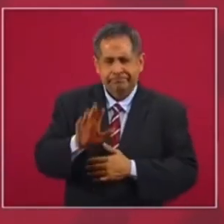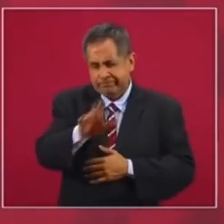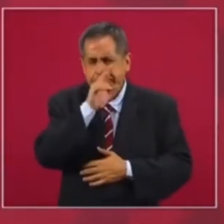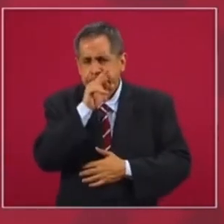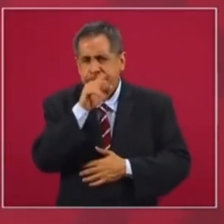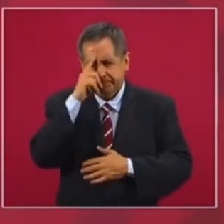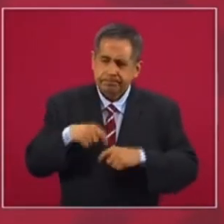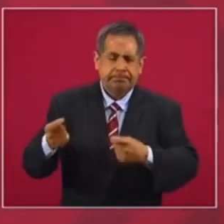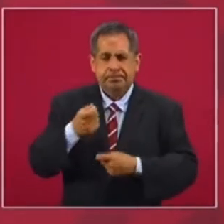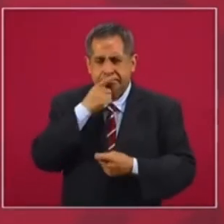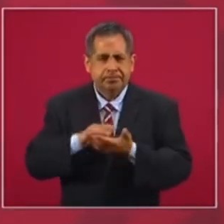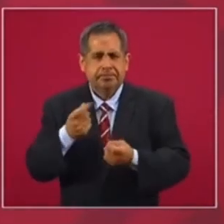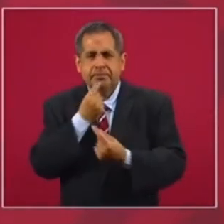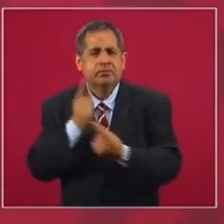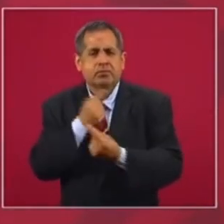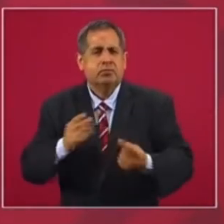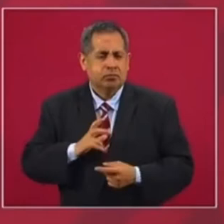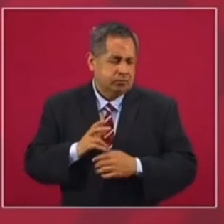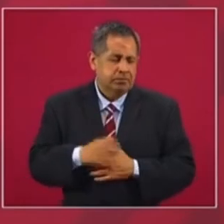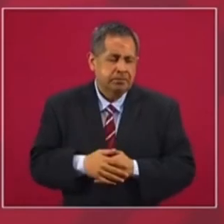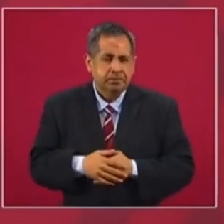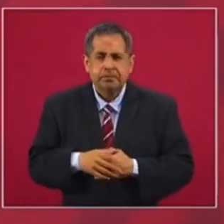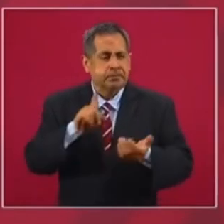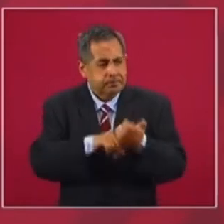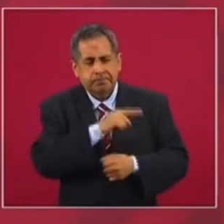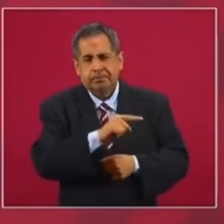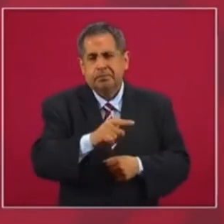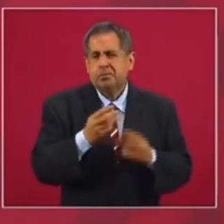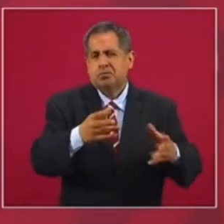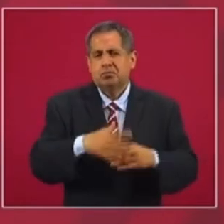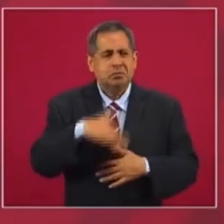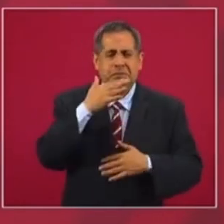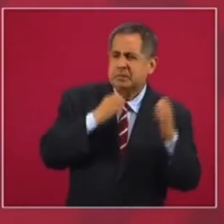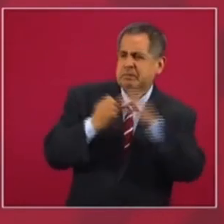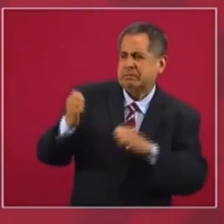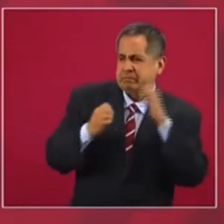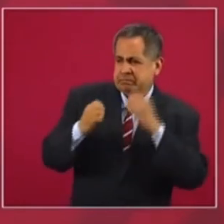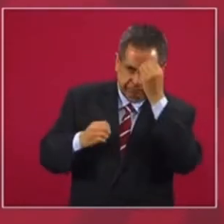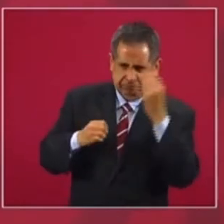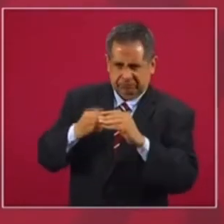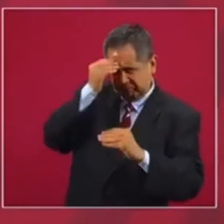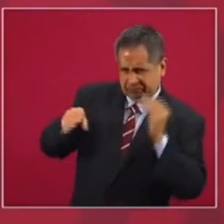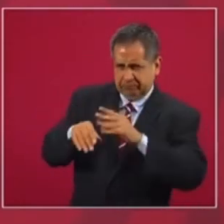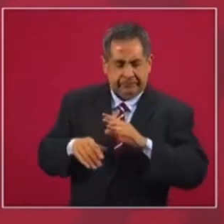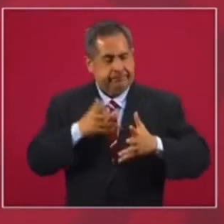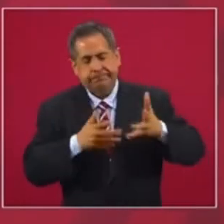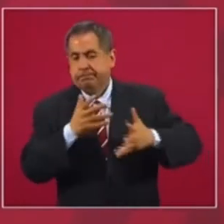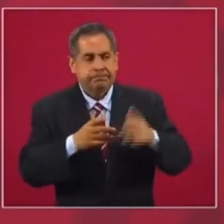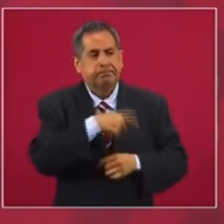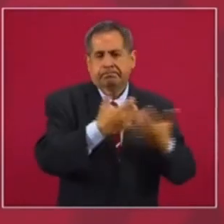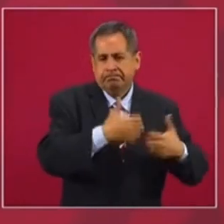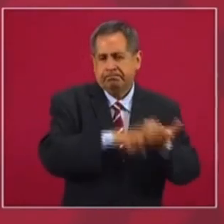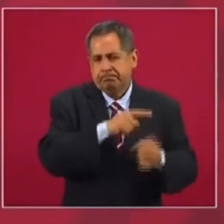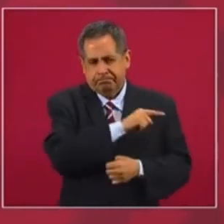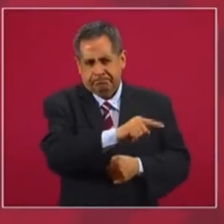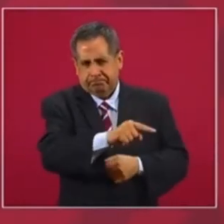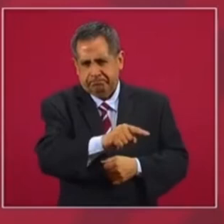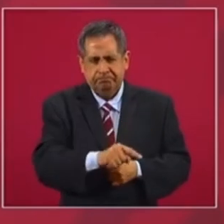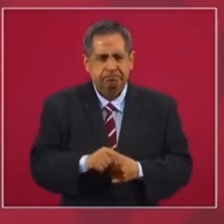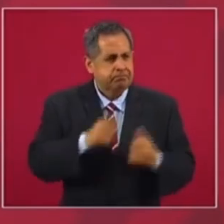de medicamentos para niñas y niños con cáncer. Ha habido mucho sabotaje de parte de las empresas